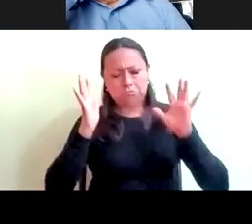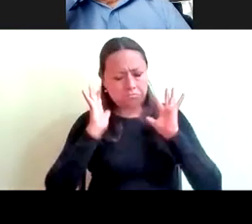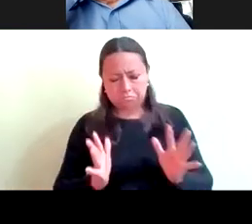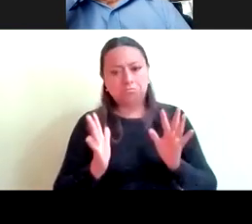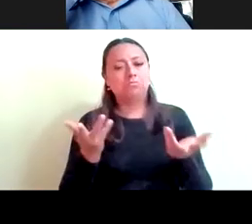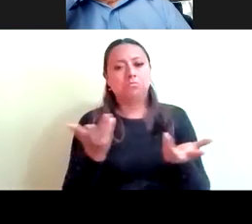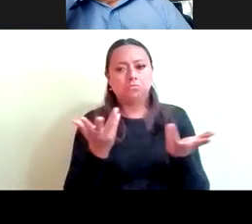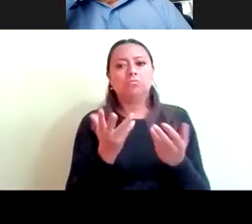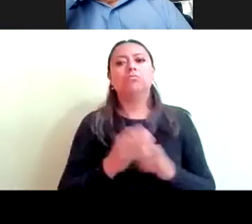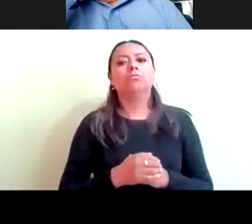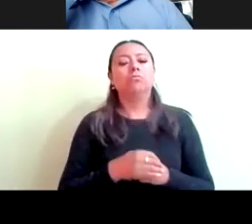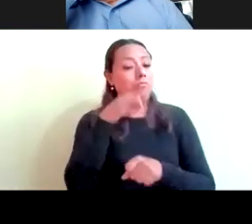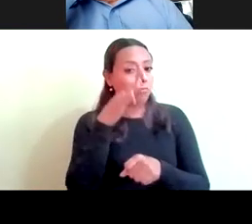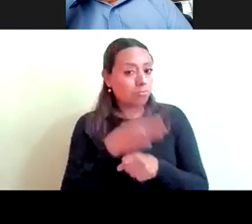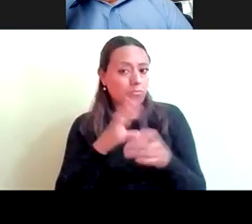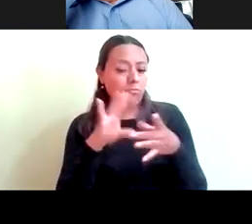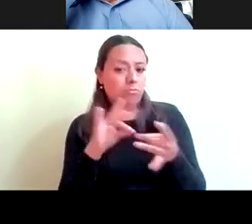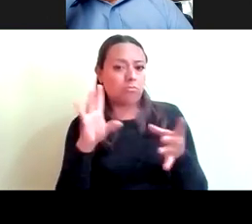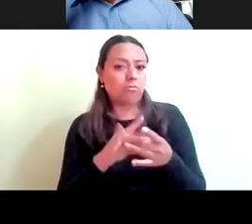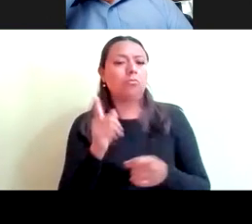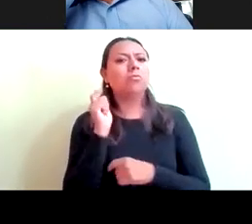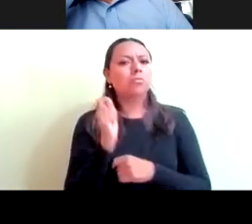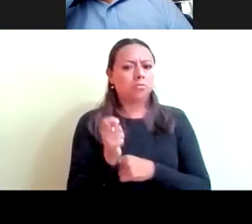que estamos hablando es